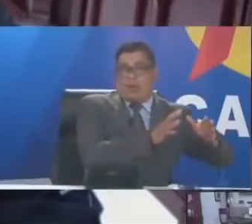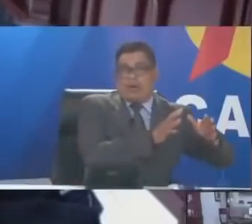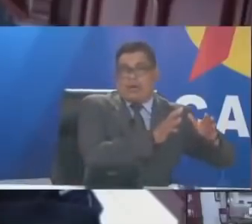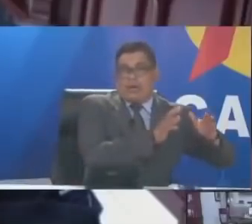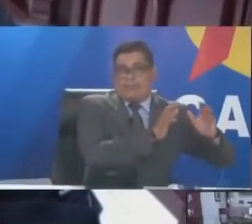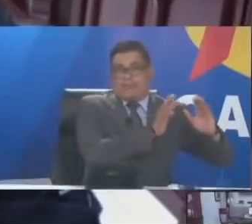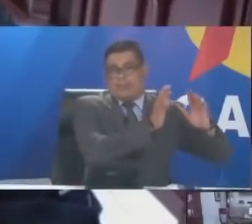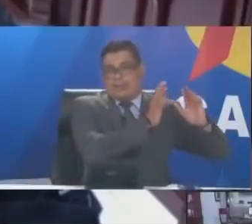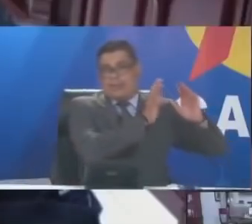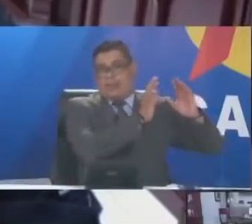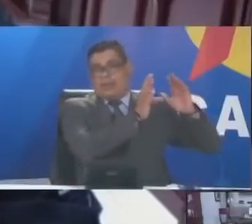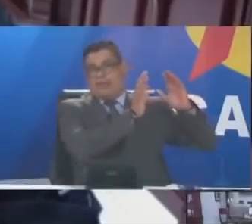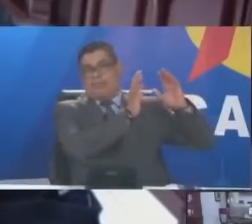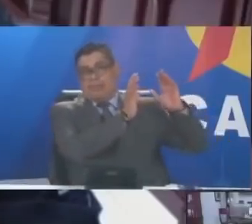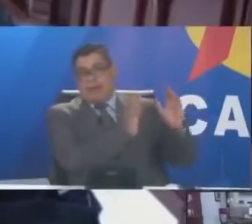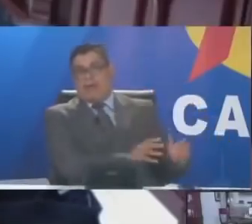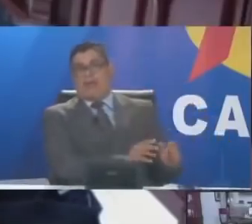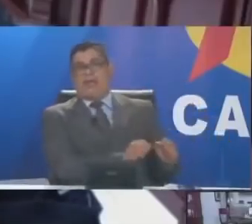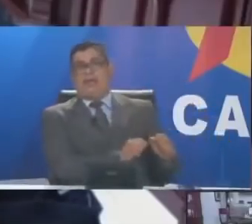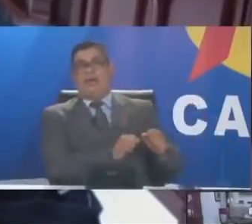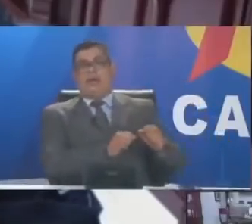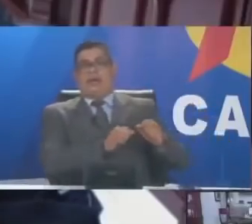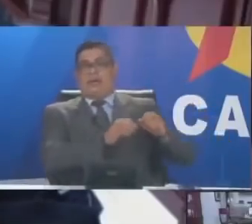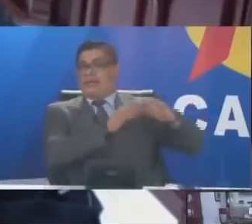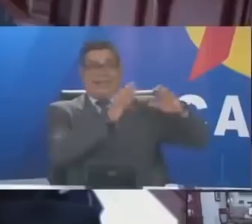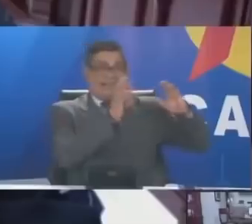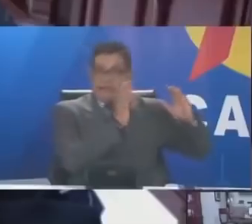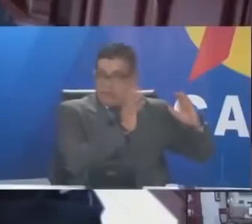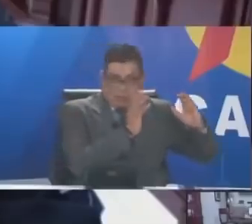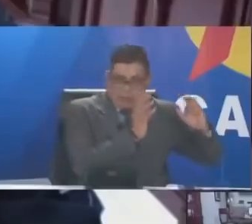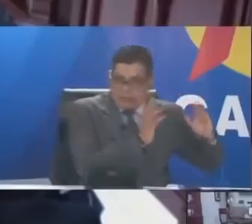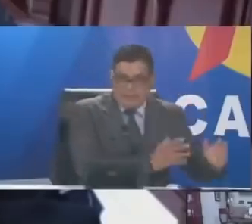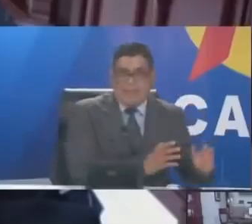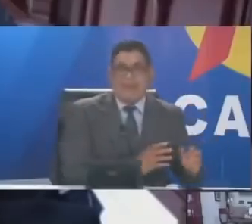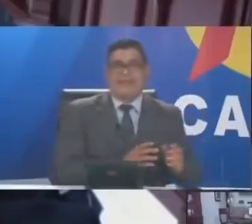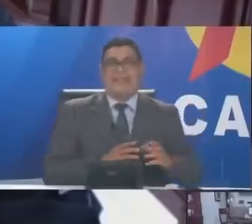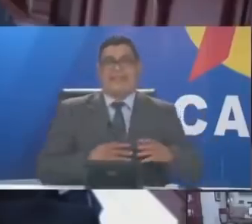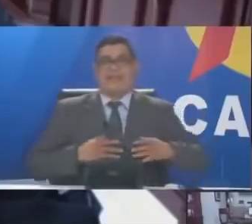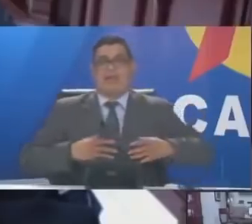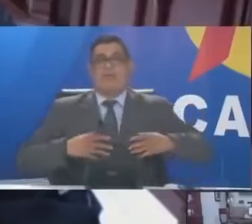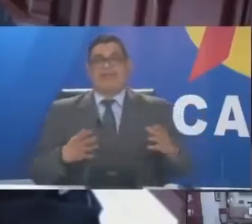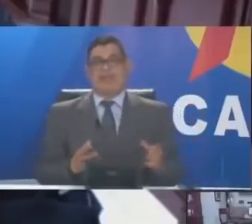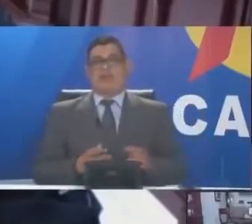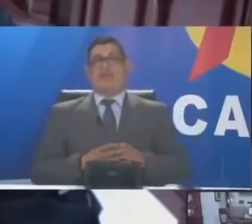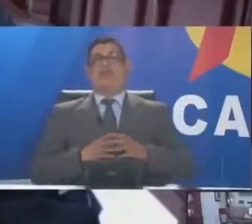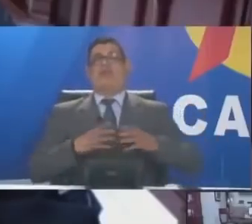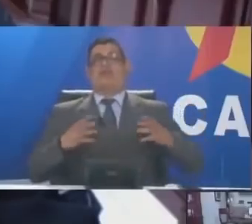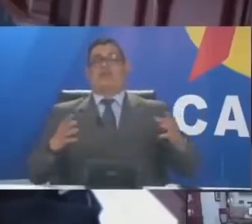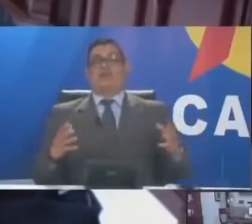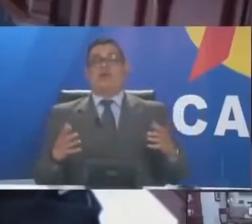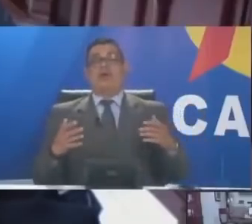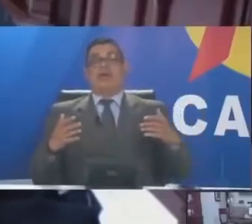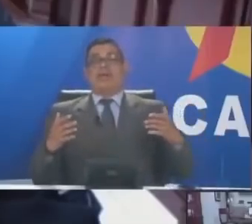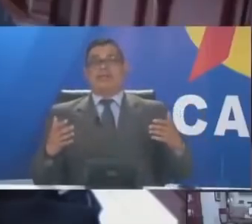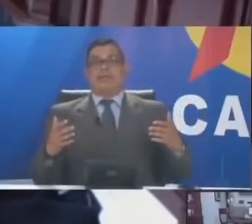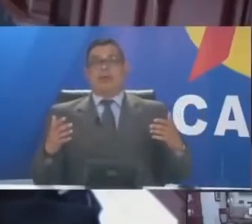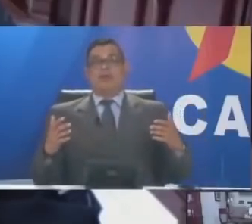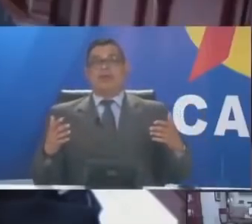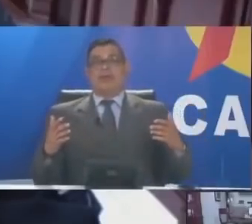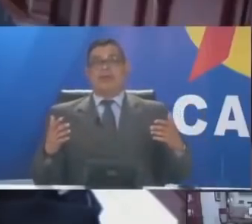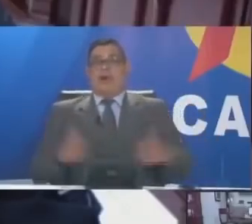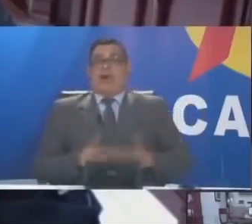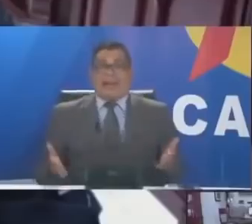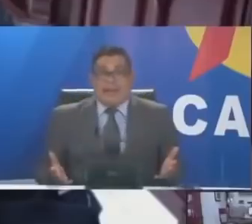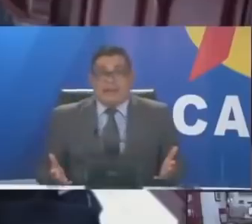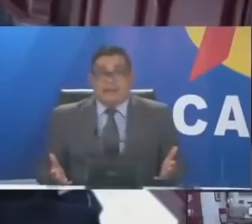paso el primero de enero o el 31 de diciembre siente un vacío siente una desolación y se